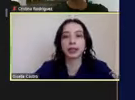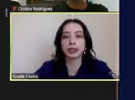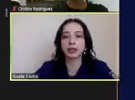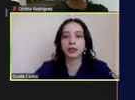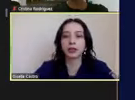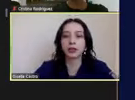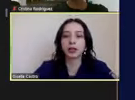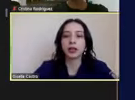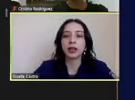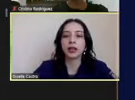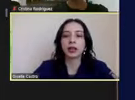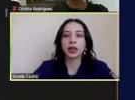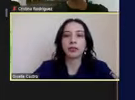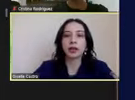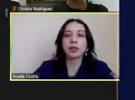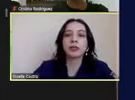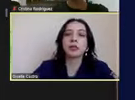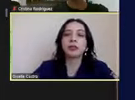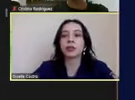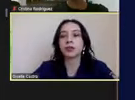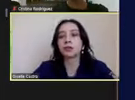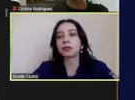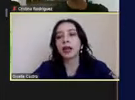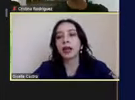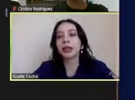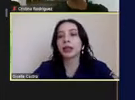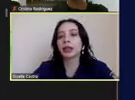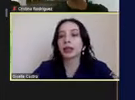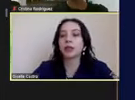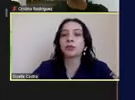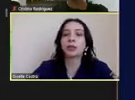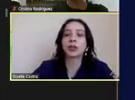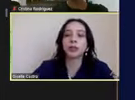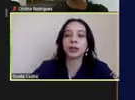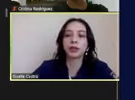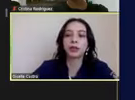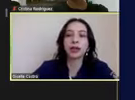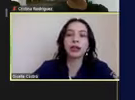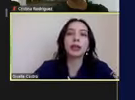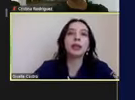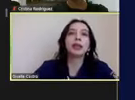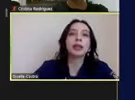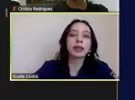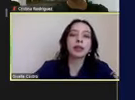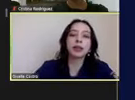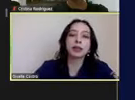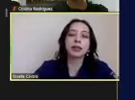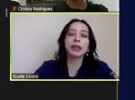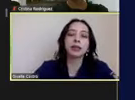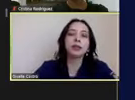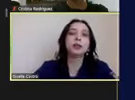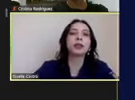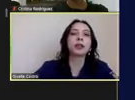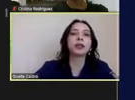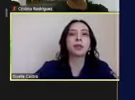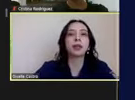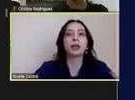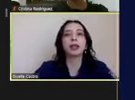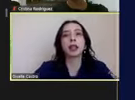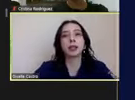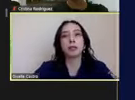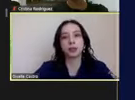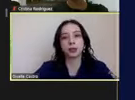de ejercicios que aumenten nuestra masa muscular, que generen un poquito más de fuerza y que sean ejercicios que